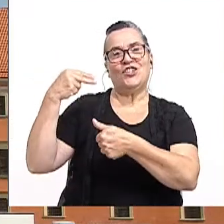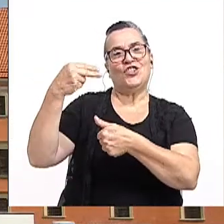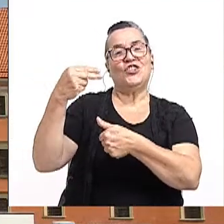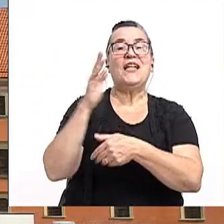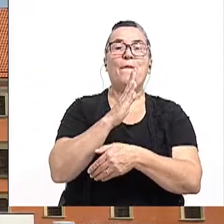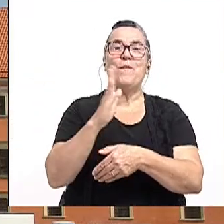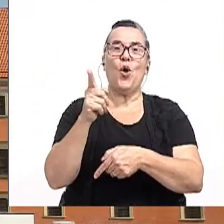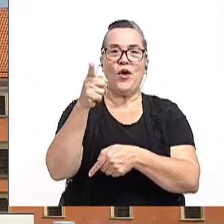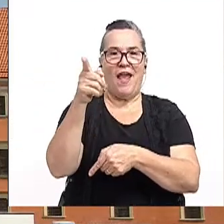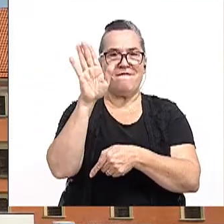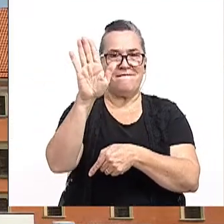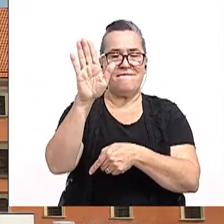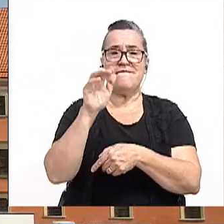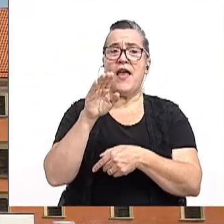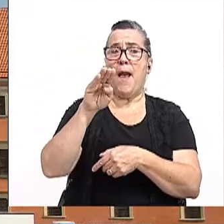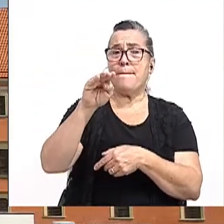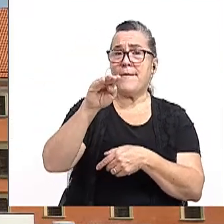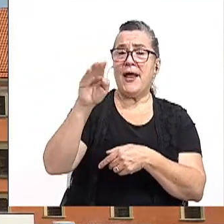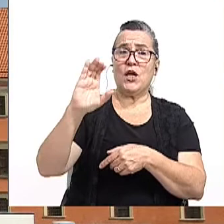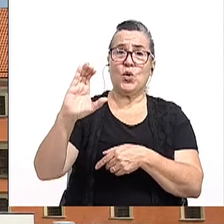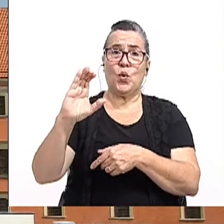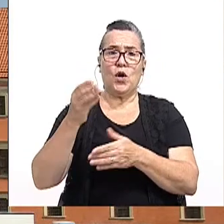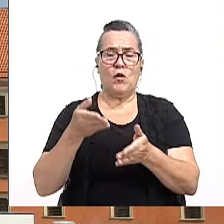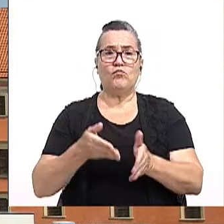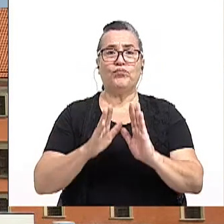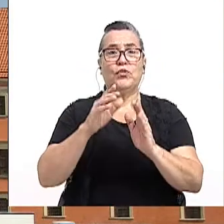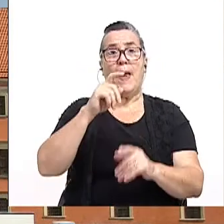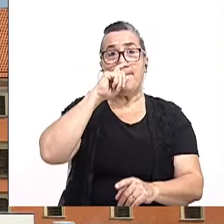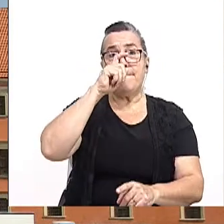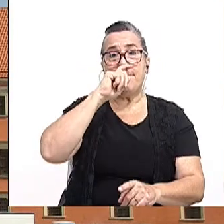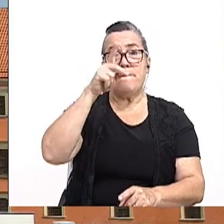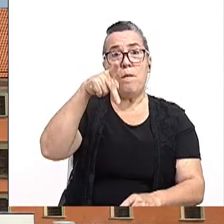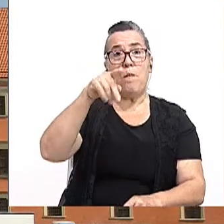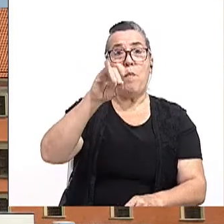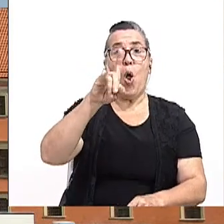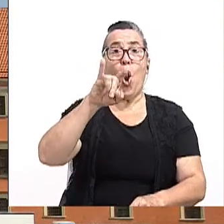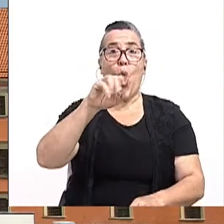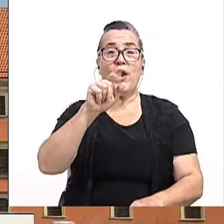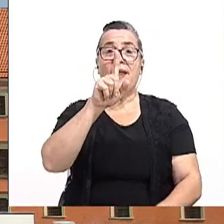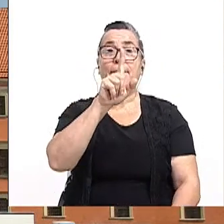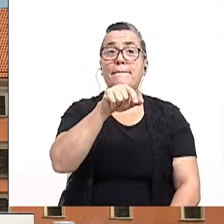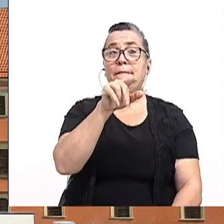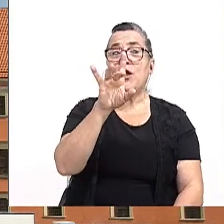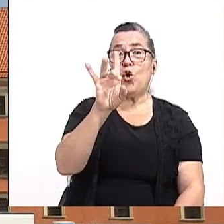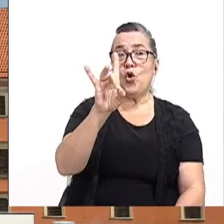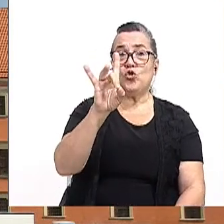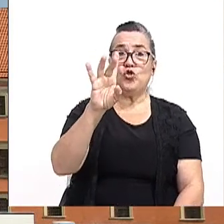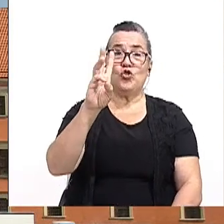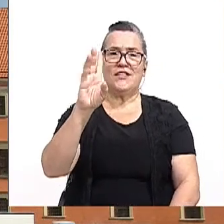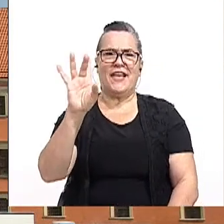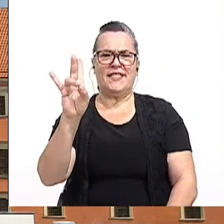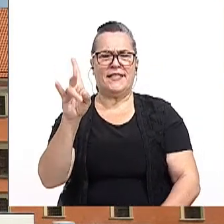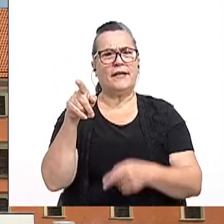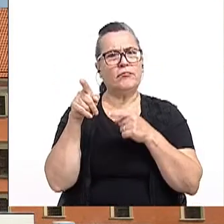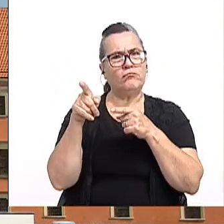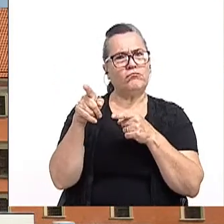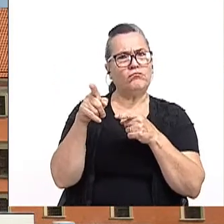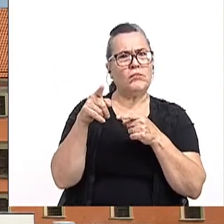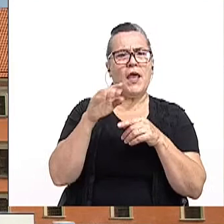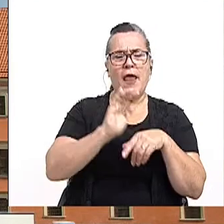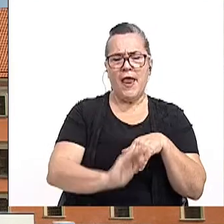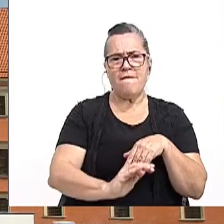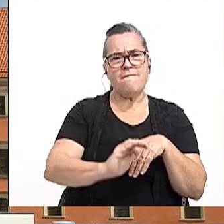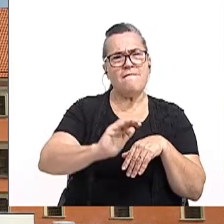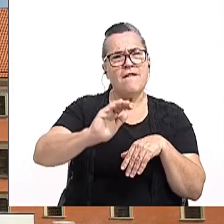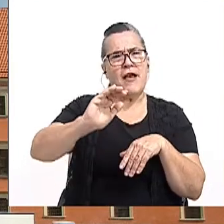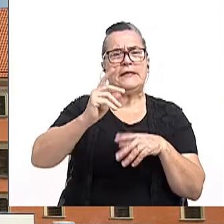biografía. Marie Curie nació en Polonia en 1867. Marie Curie tuvo una infancia un